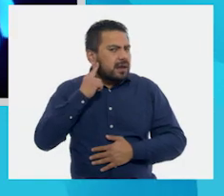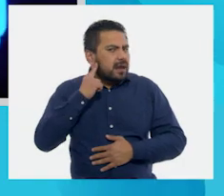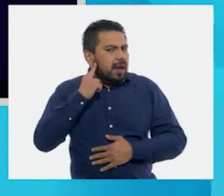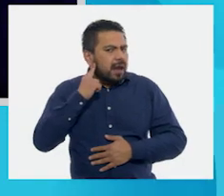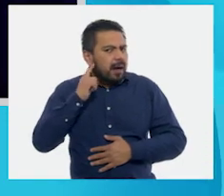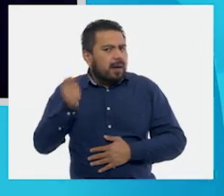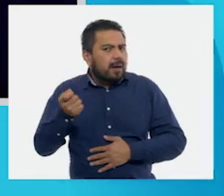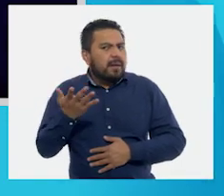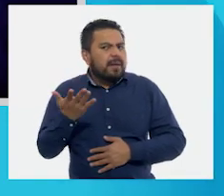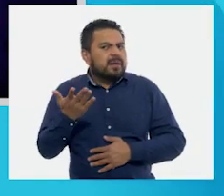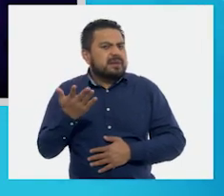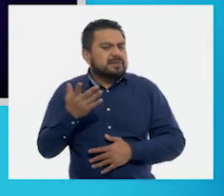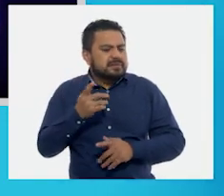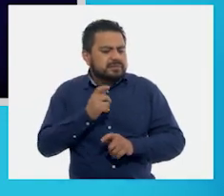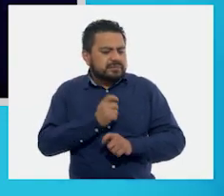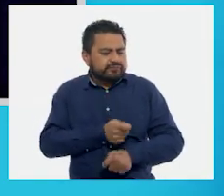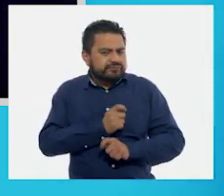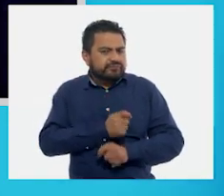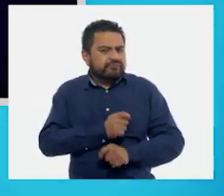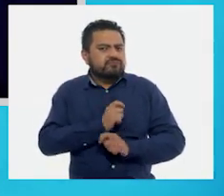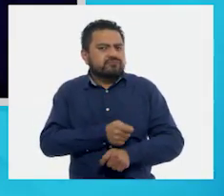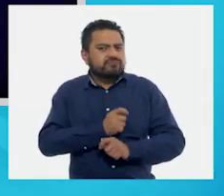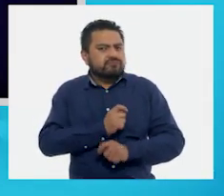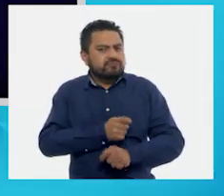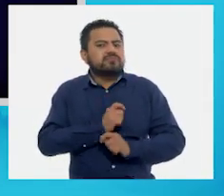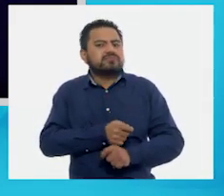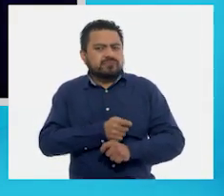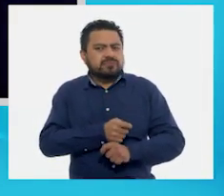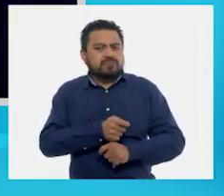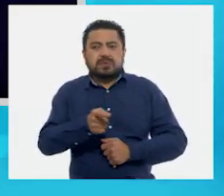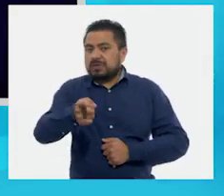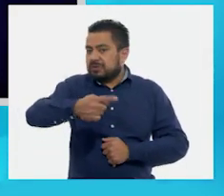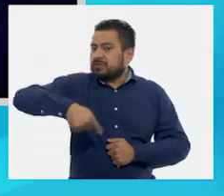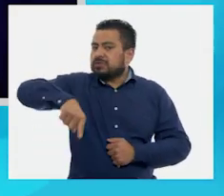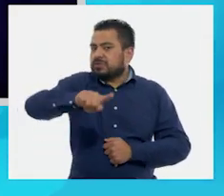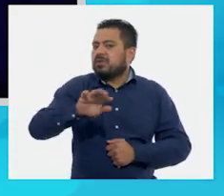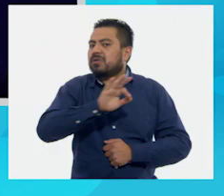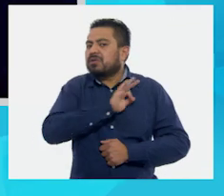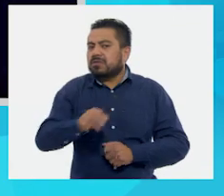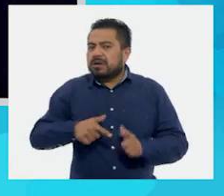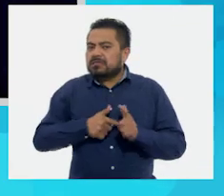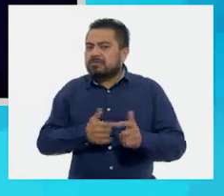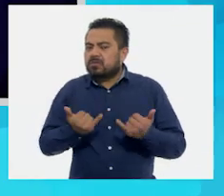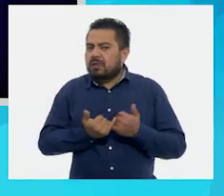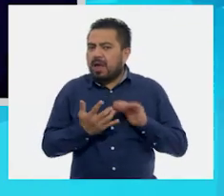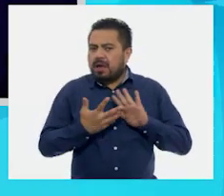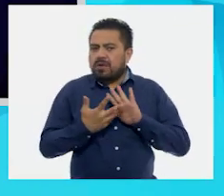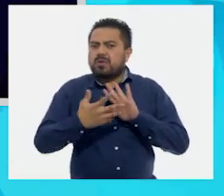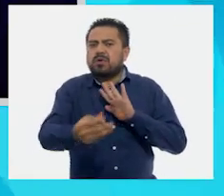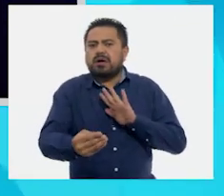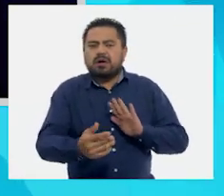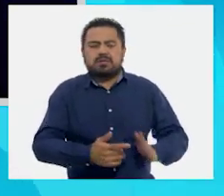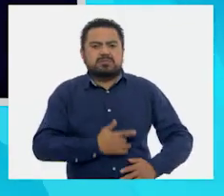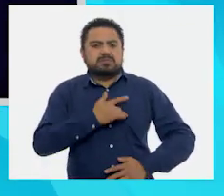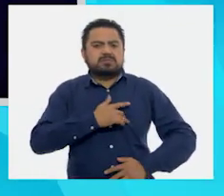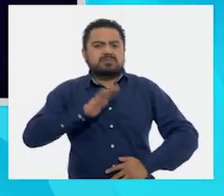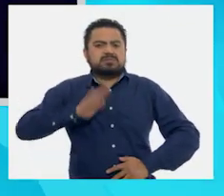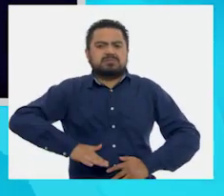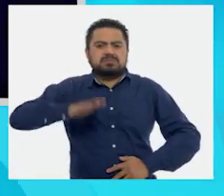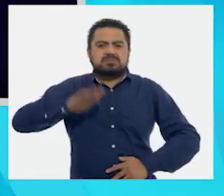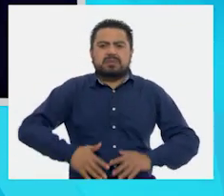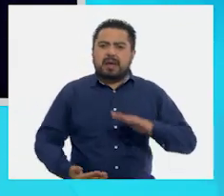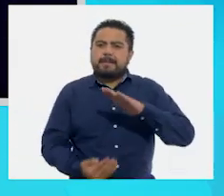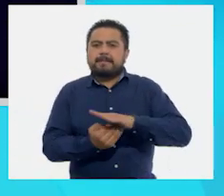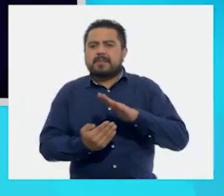bien, es una batería. Ustedes también pueden seguir el ritmo, dando un ligero golpe en la